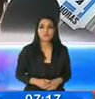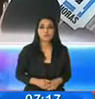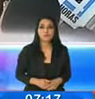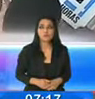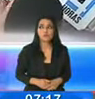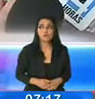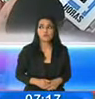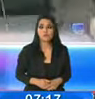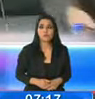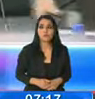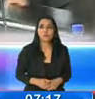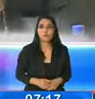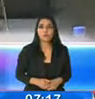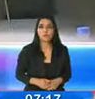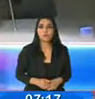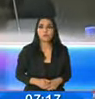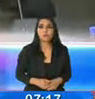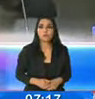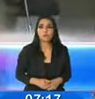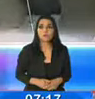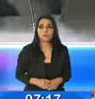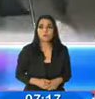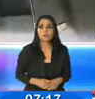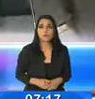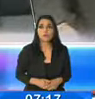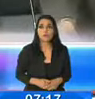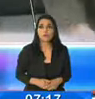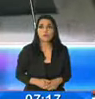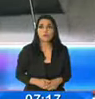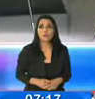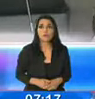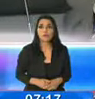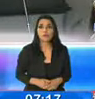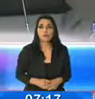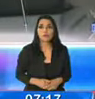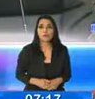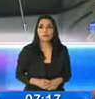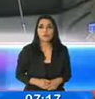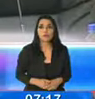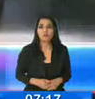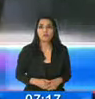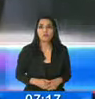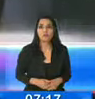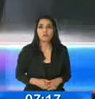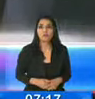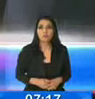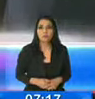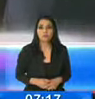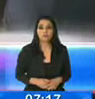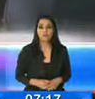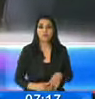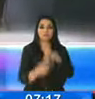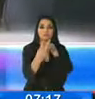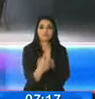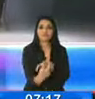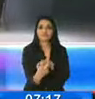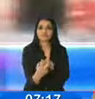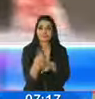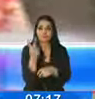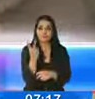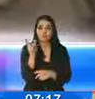se crean cuentas. En febrero pasado se les sentenció con penas que van de 5 años y 2 años y medio. En la audiencia fueron hallados